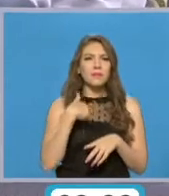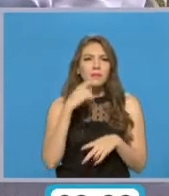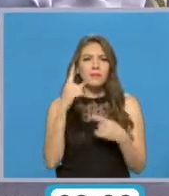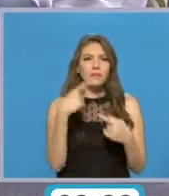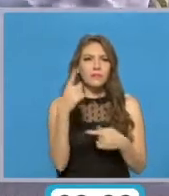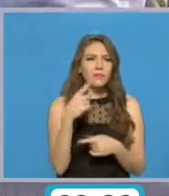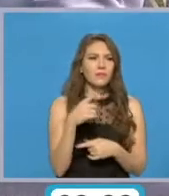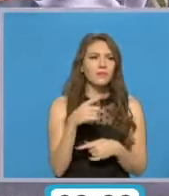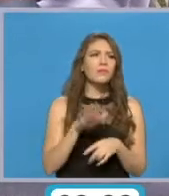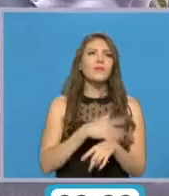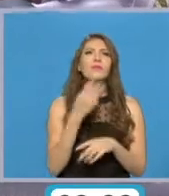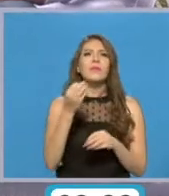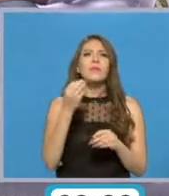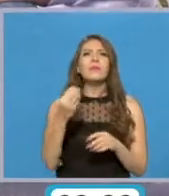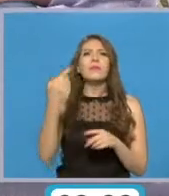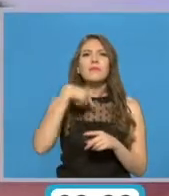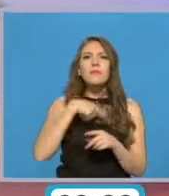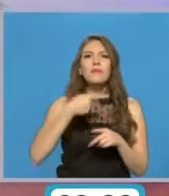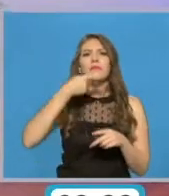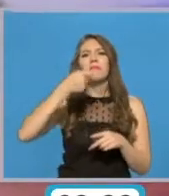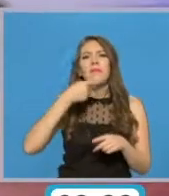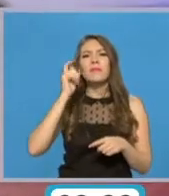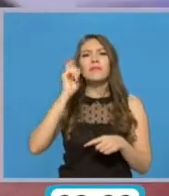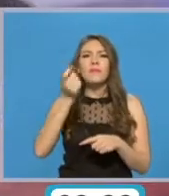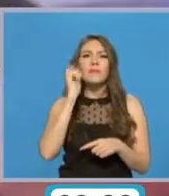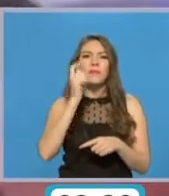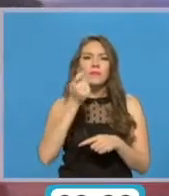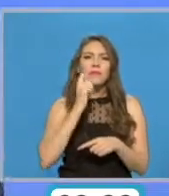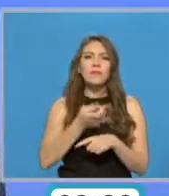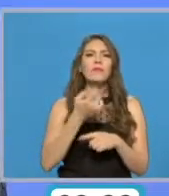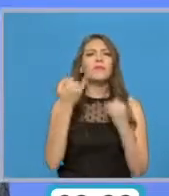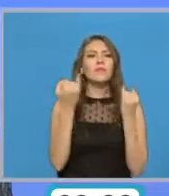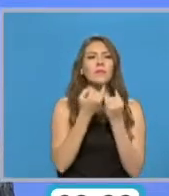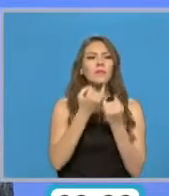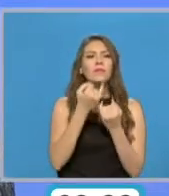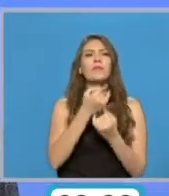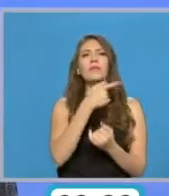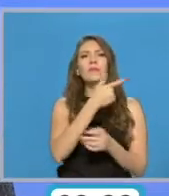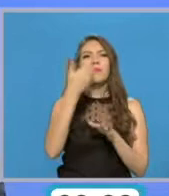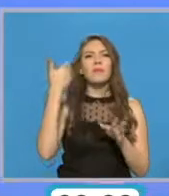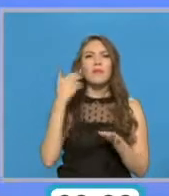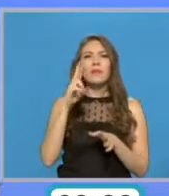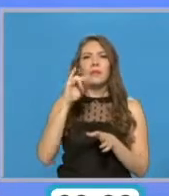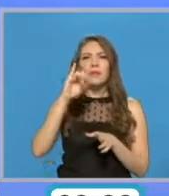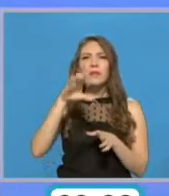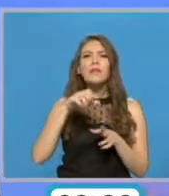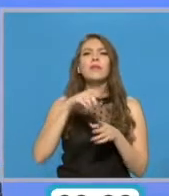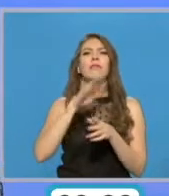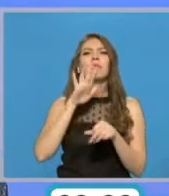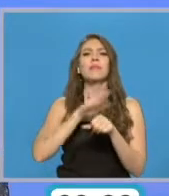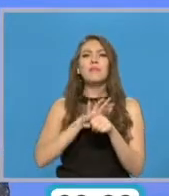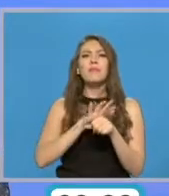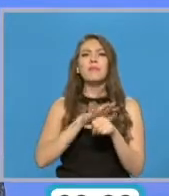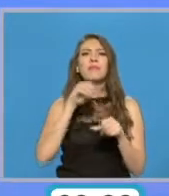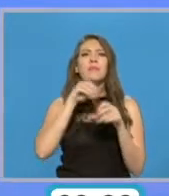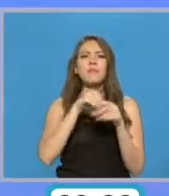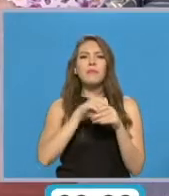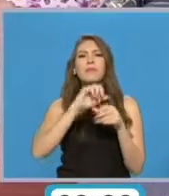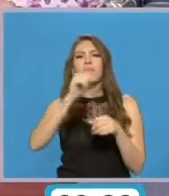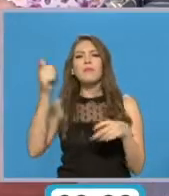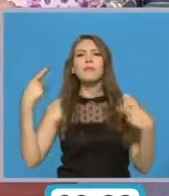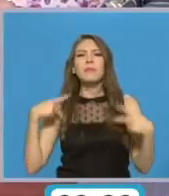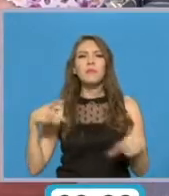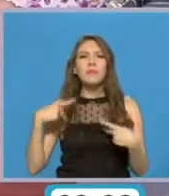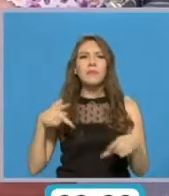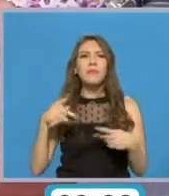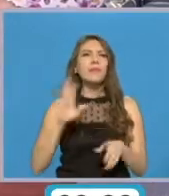mediática muy importante. Claro, Y en algún momento también lo tapó con Rebeca de Alba, ¿no? También, y lo tapó con varias con novias, varias ¿no? lo estuvo tapando y entonces al